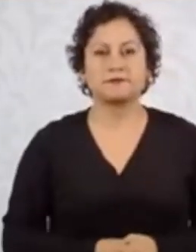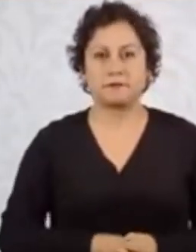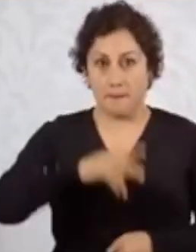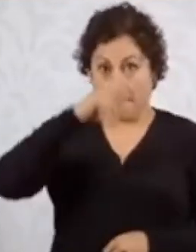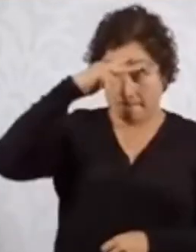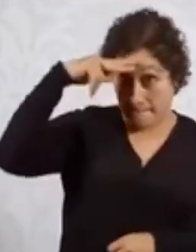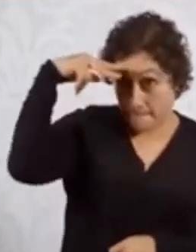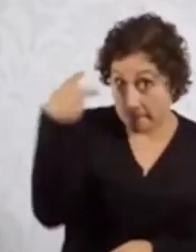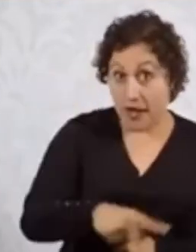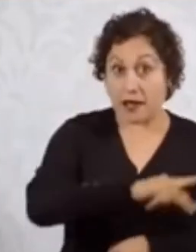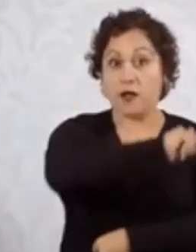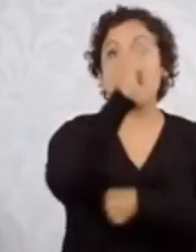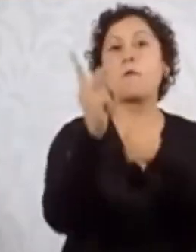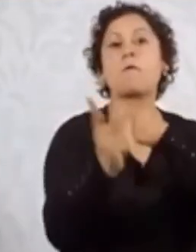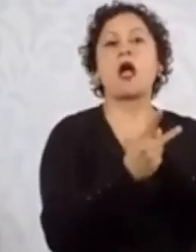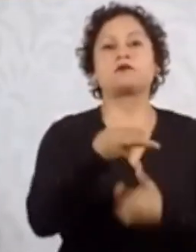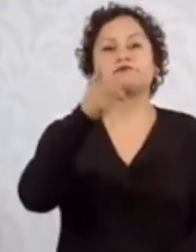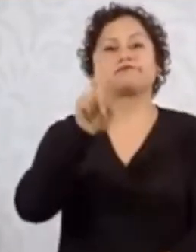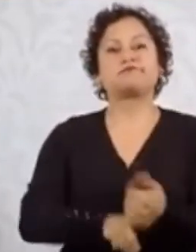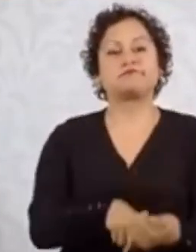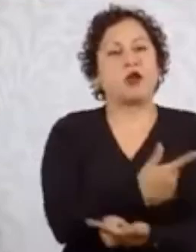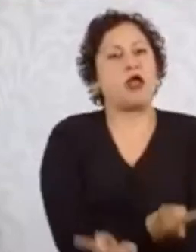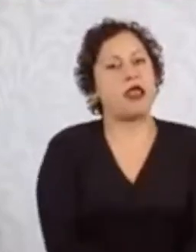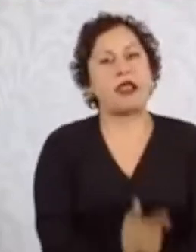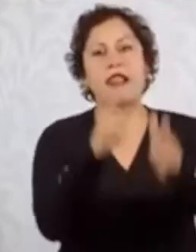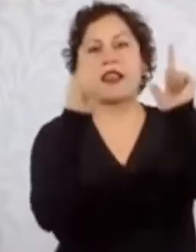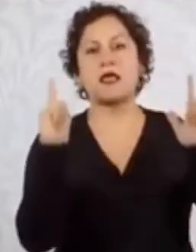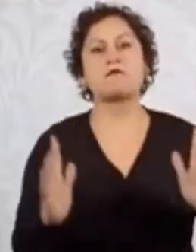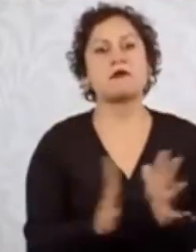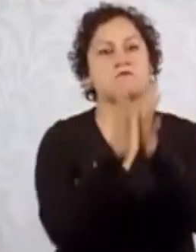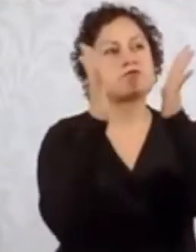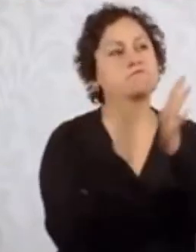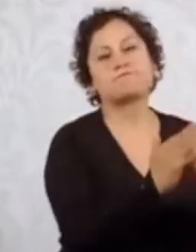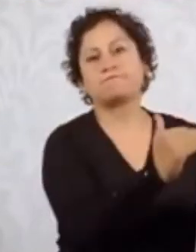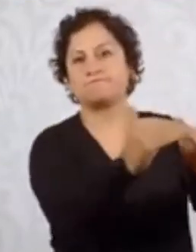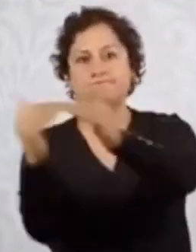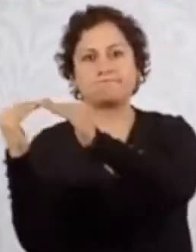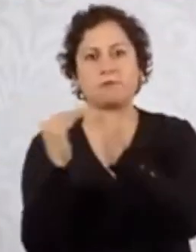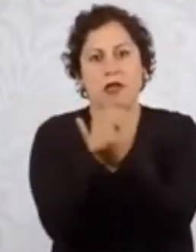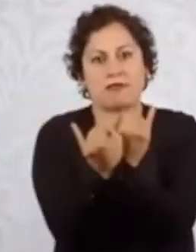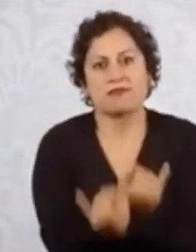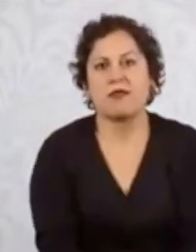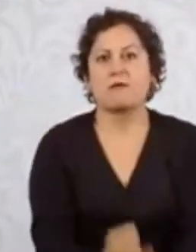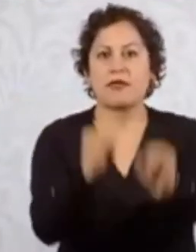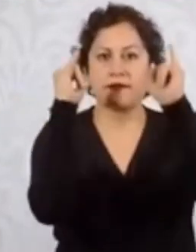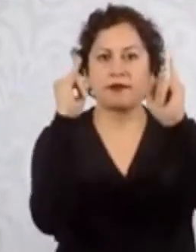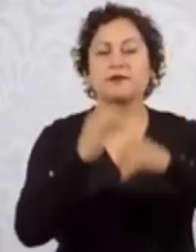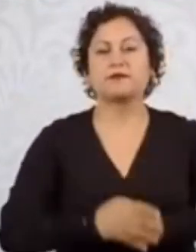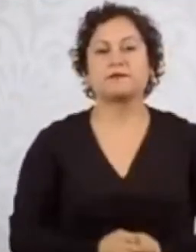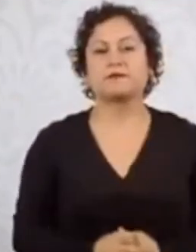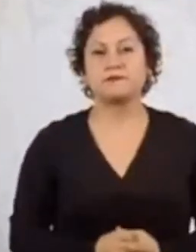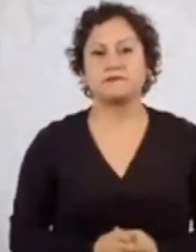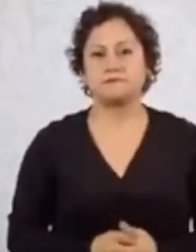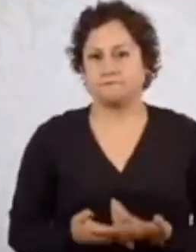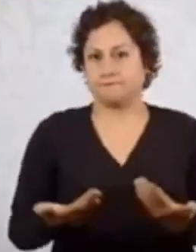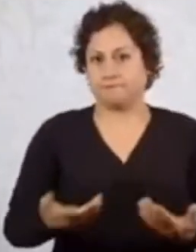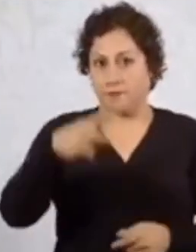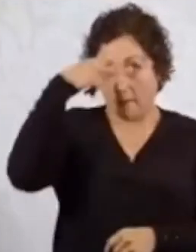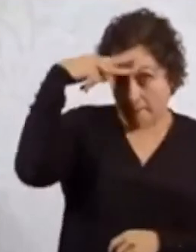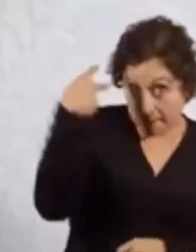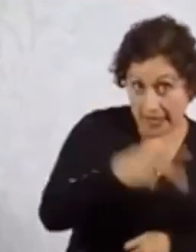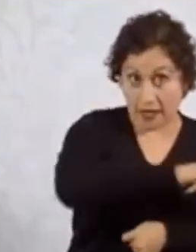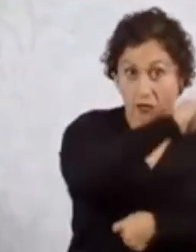interesante. Y luego también habló de cómo el agua, el suministro de agua, se va a convertir en uno de